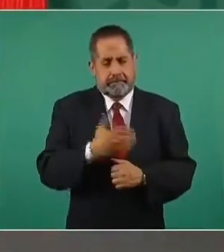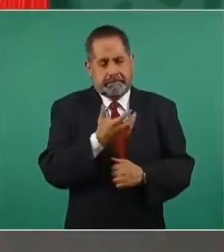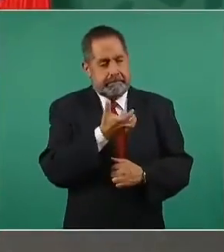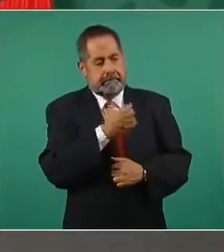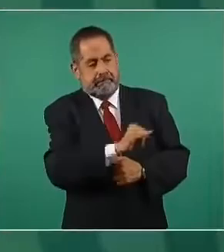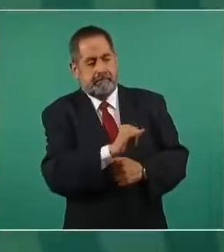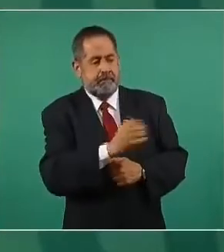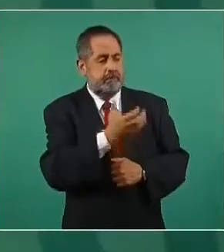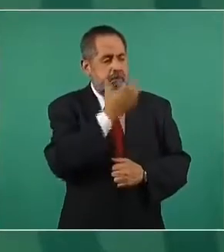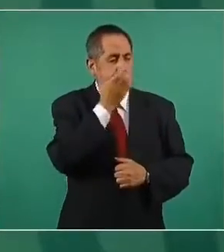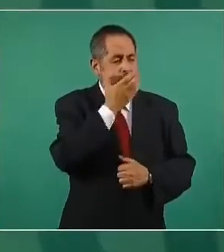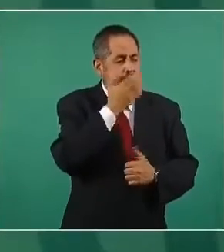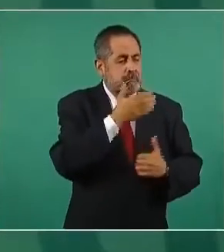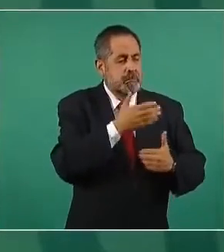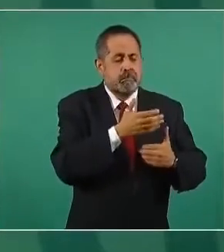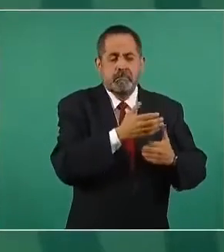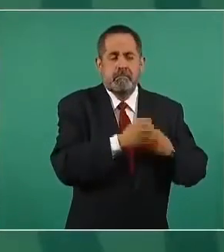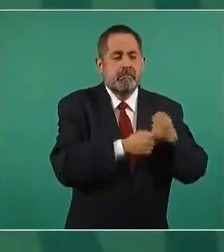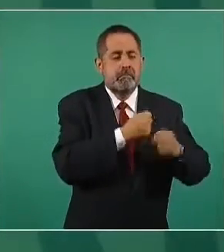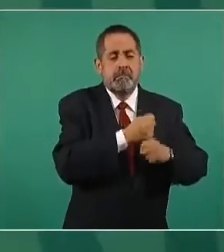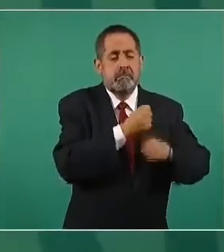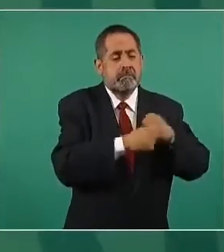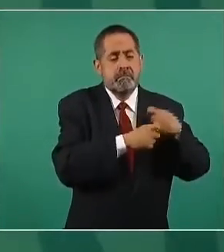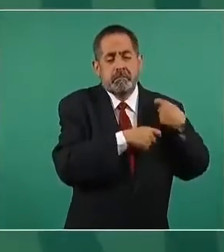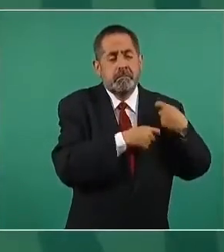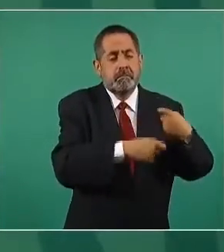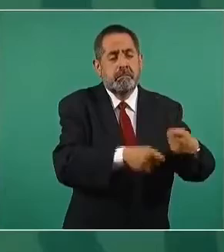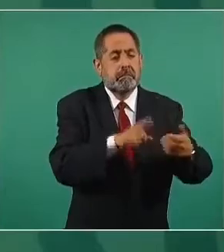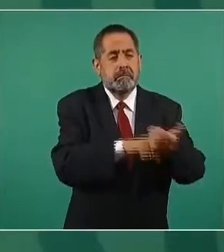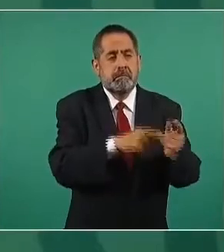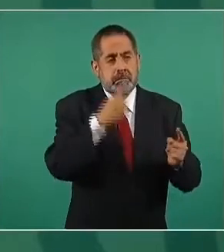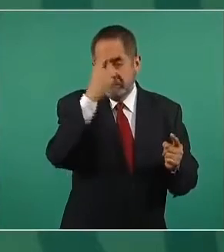conservador predominante de tiempo atrás.